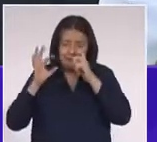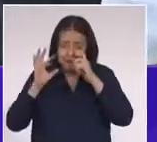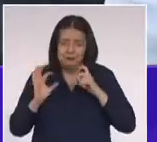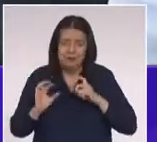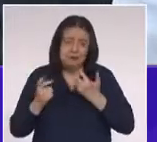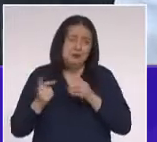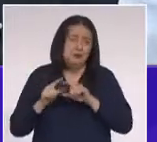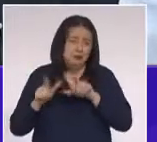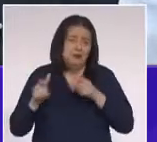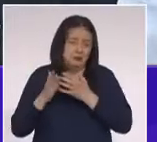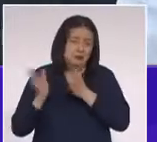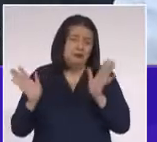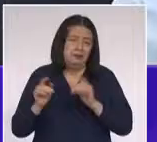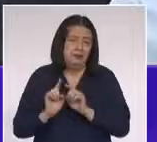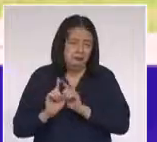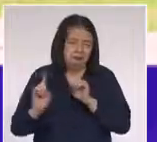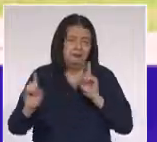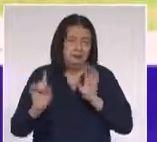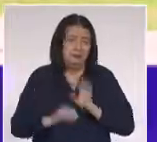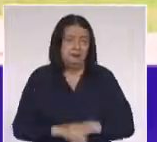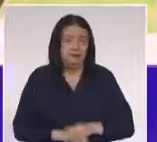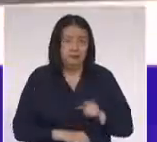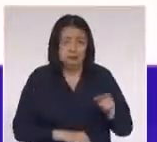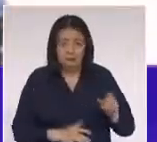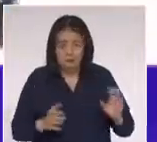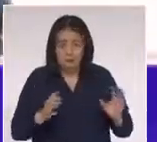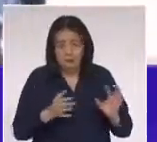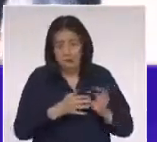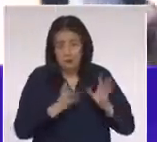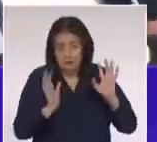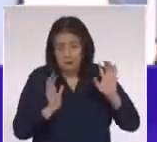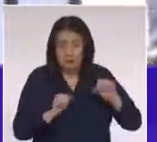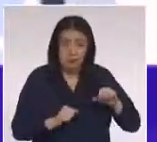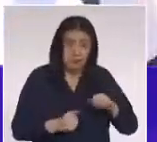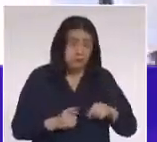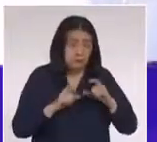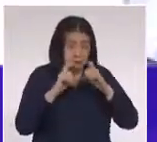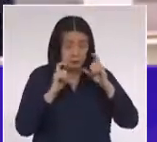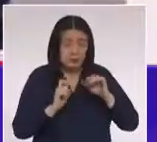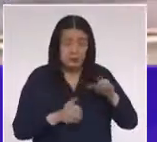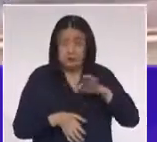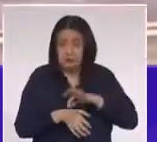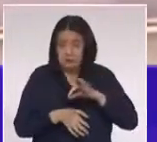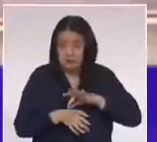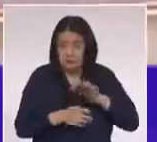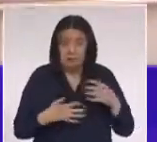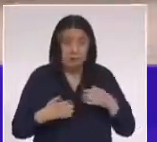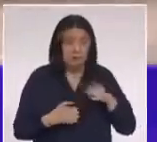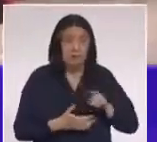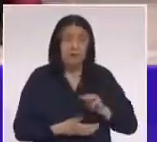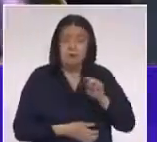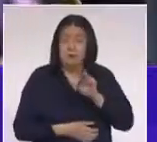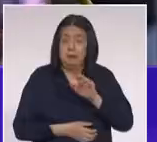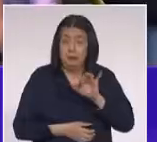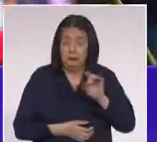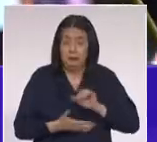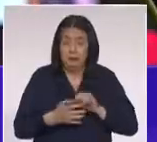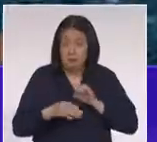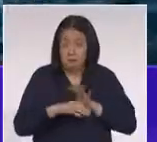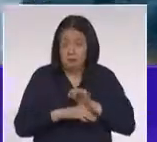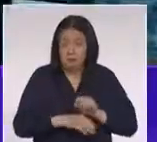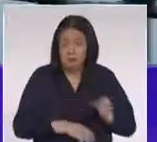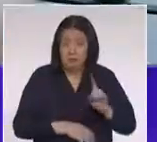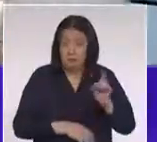lugares abiertos y con un distanciamiento. Sumado al uso opcional de la mascarilla, el médico especialista en salud pública, Mario Izquierdo, recomendó